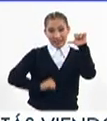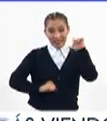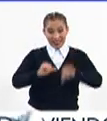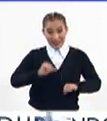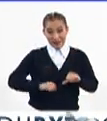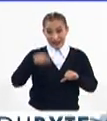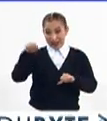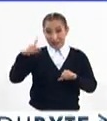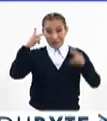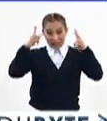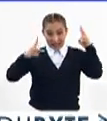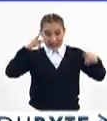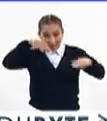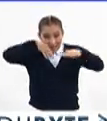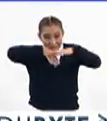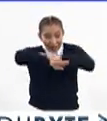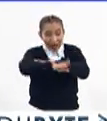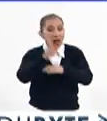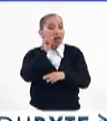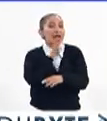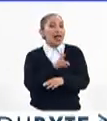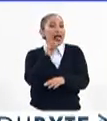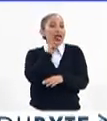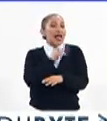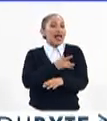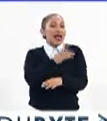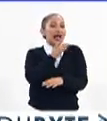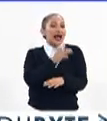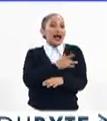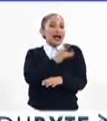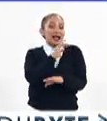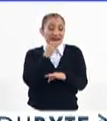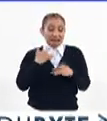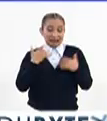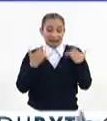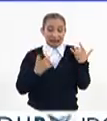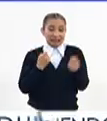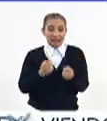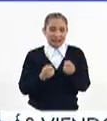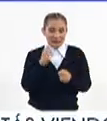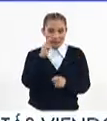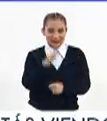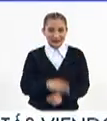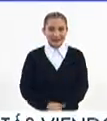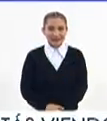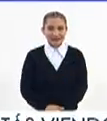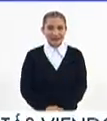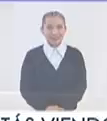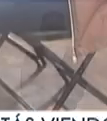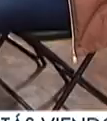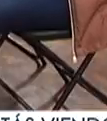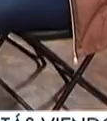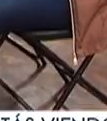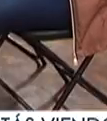en la que los visitantes pusieron a prueba todos sus sentidos. Ve usted.